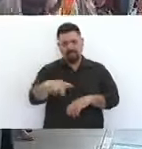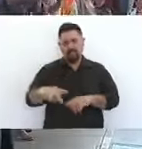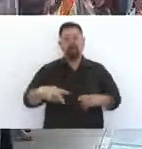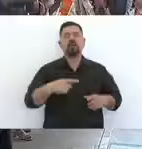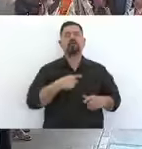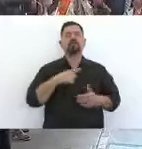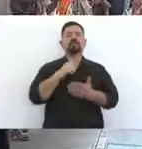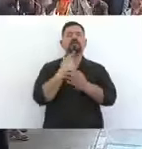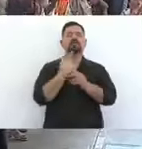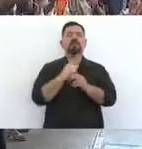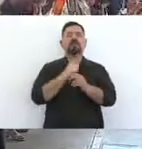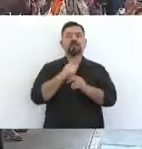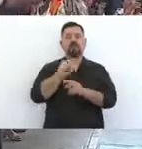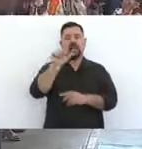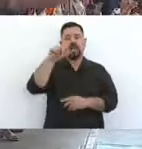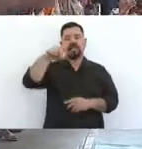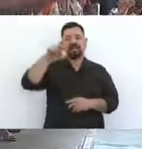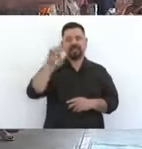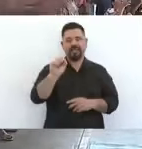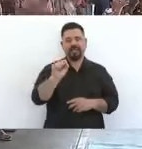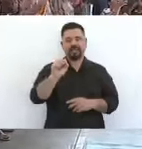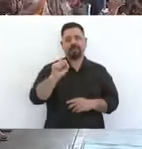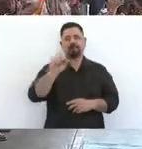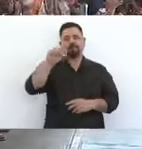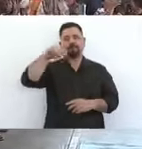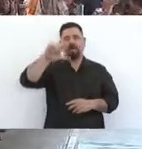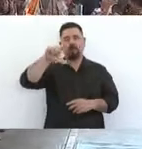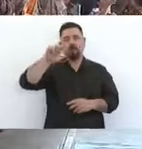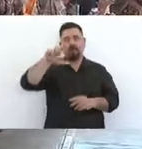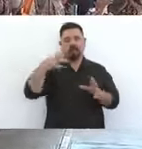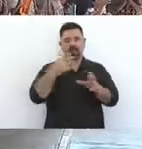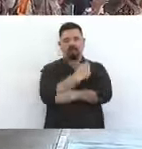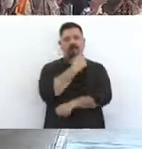licenciado Andrés Manuel López Obrador.